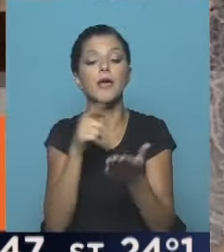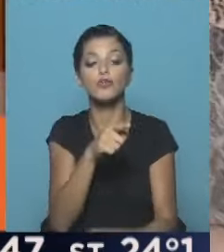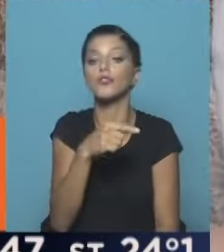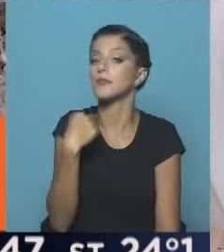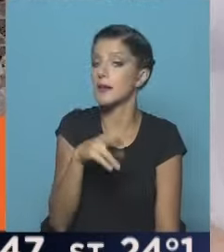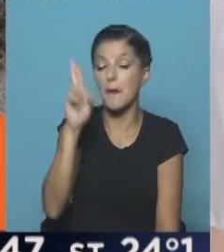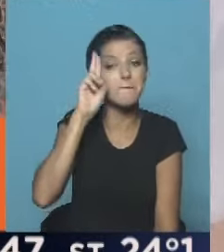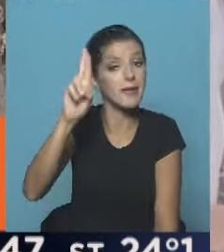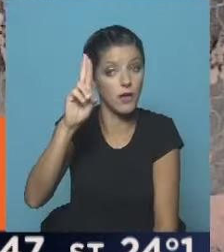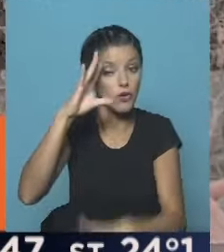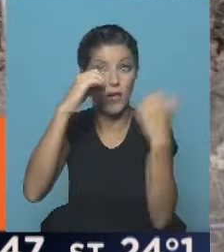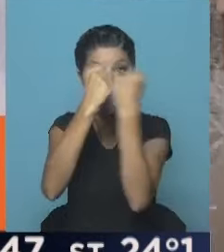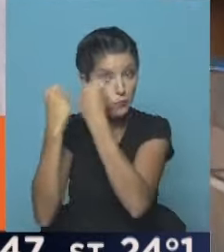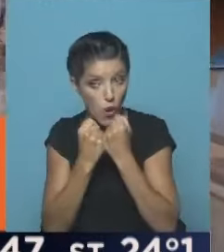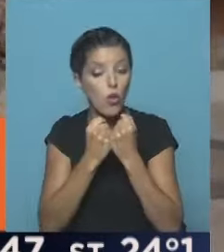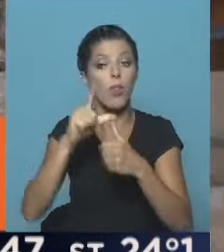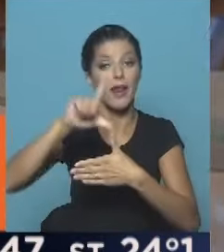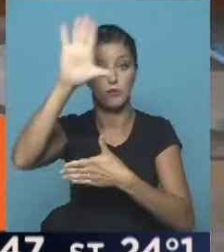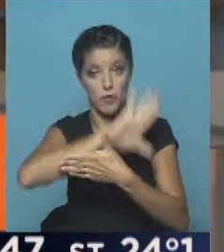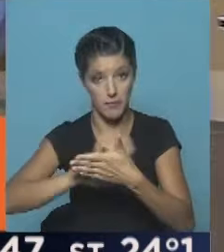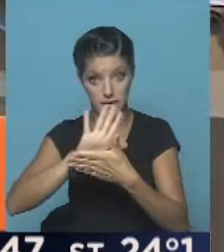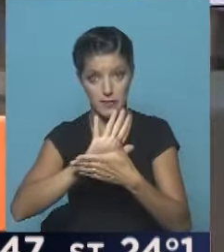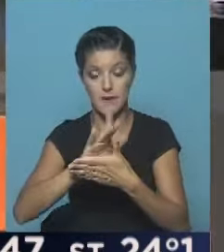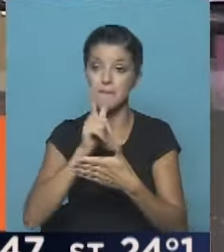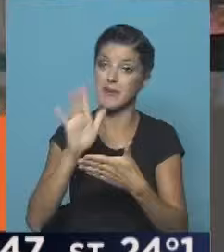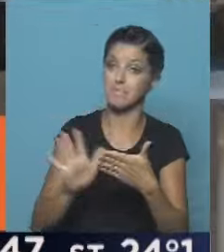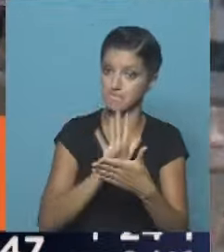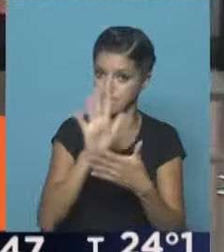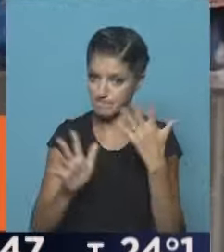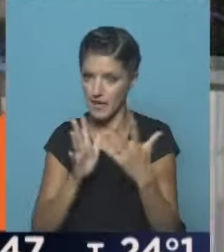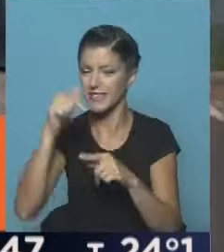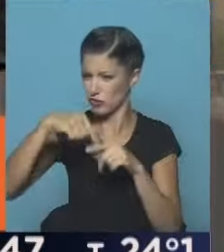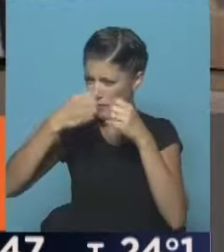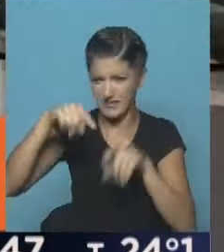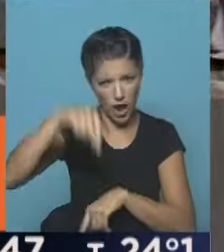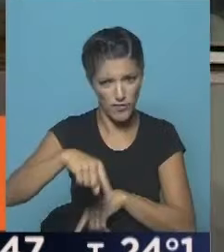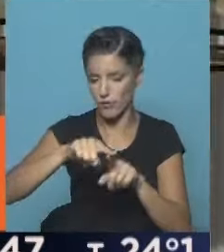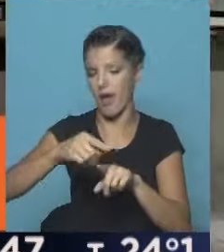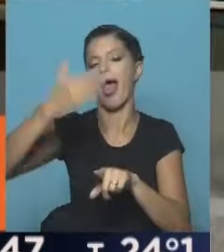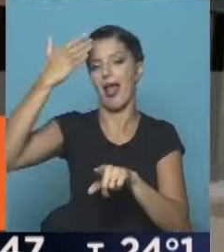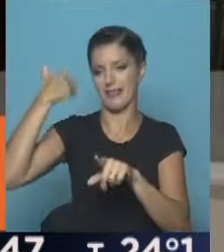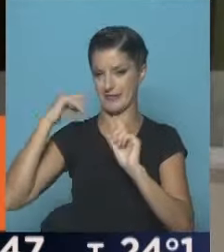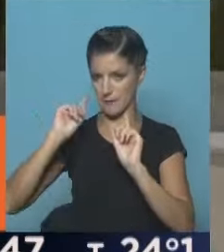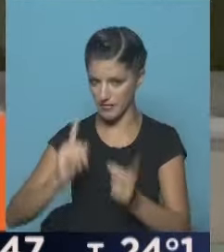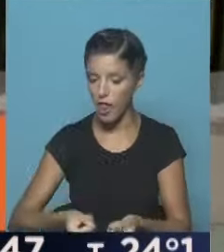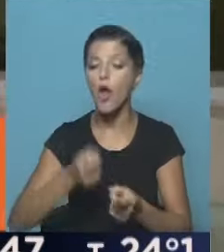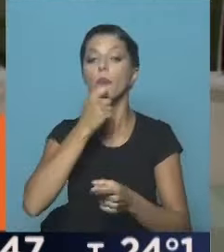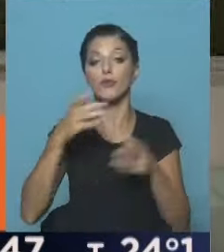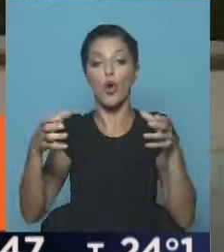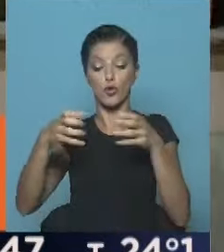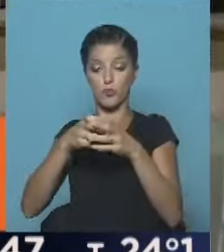acuerdos establecidos a nivel regional ha sido bastante relativo. Y esto no arranca ahora, esto tiene que ver con el Grupo de los